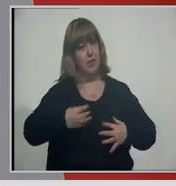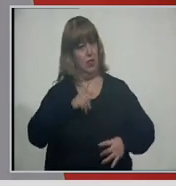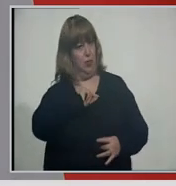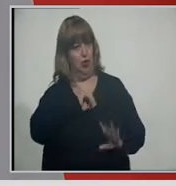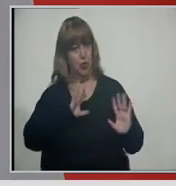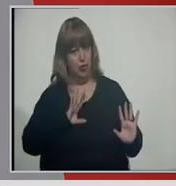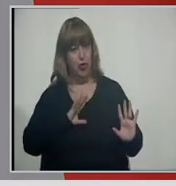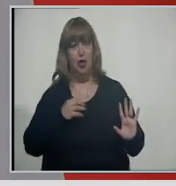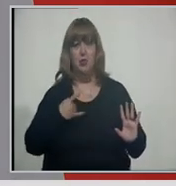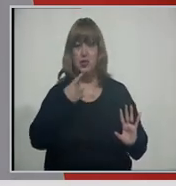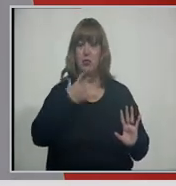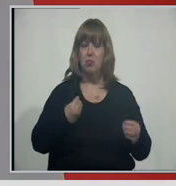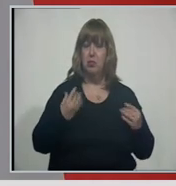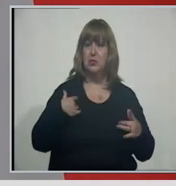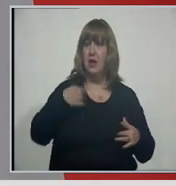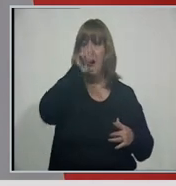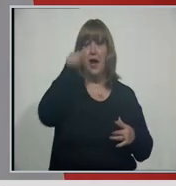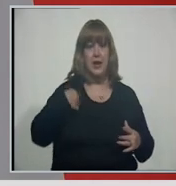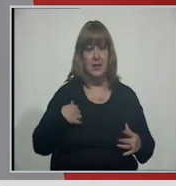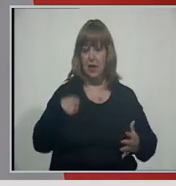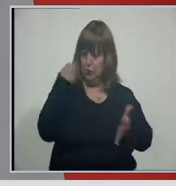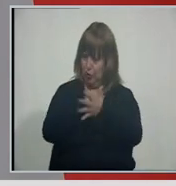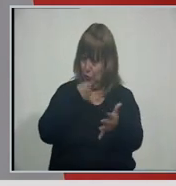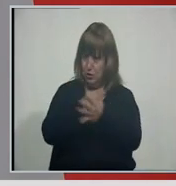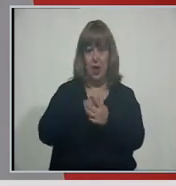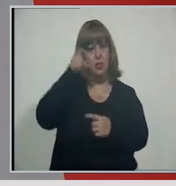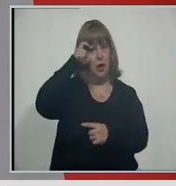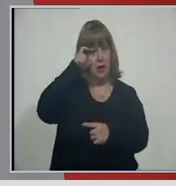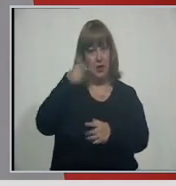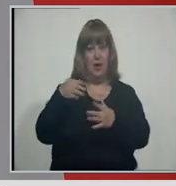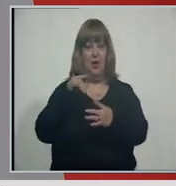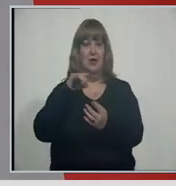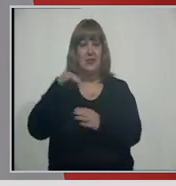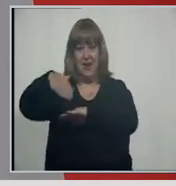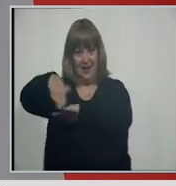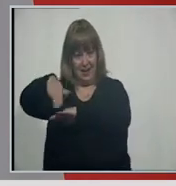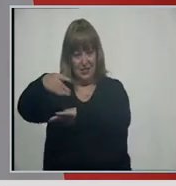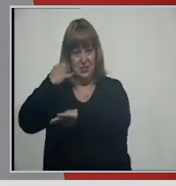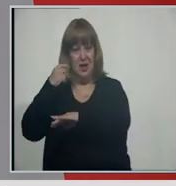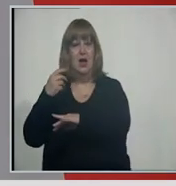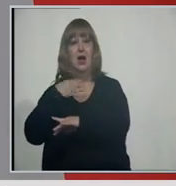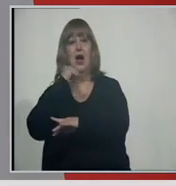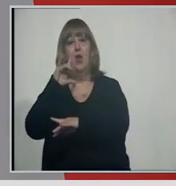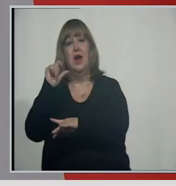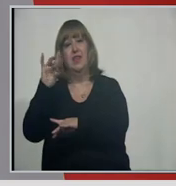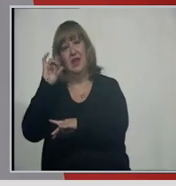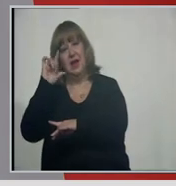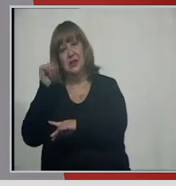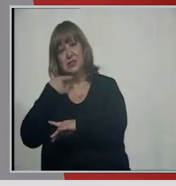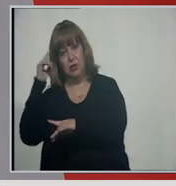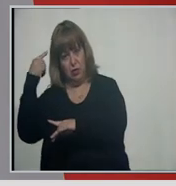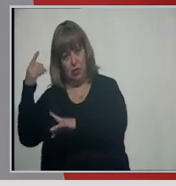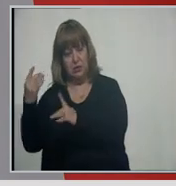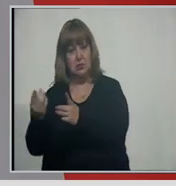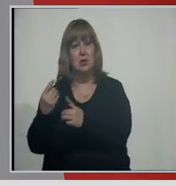porque digo qué bárbaro y este mi país sigo luchando en enero por decirte estreno la calle por la fabla locas la versión musical que es maravilloso